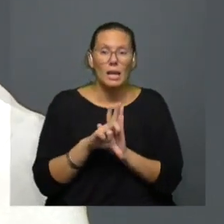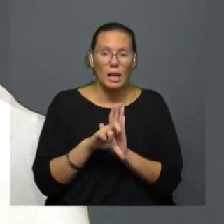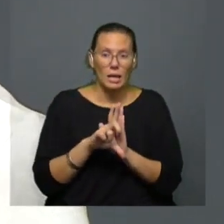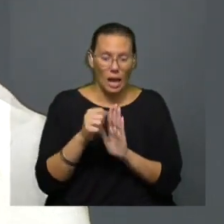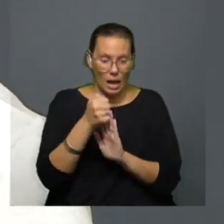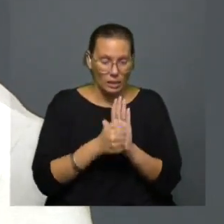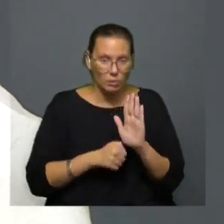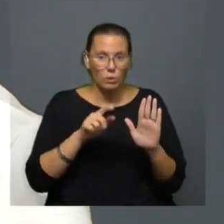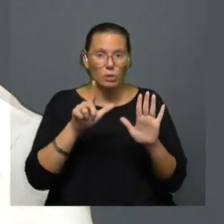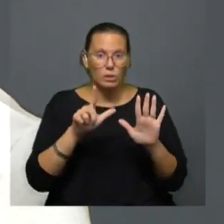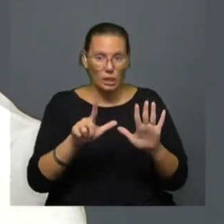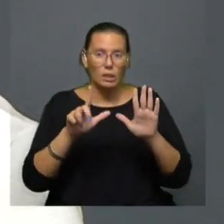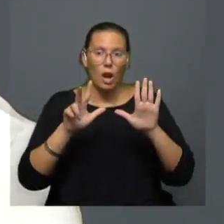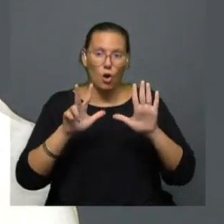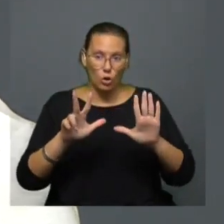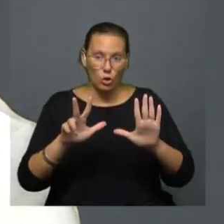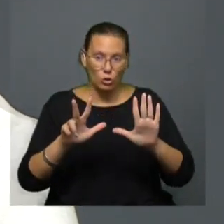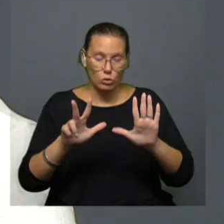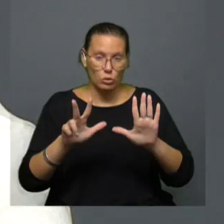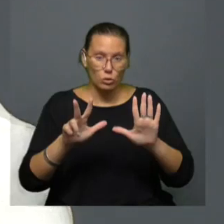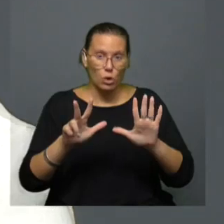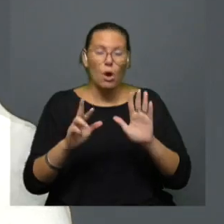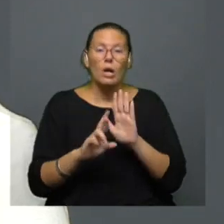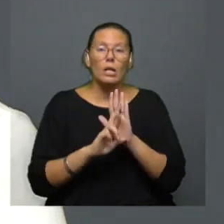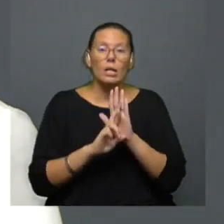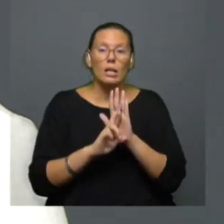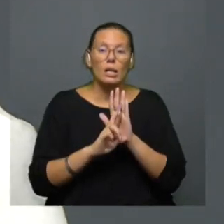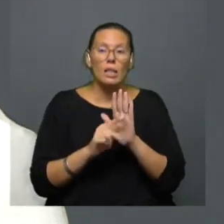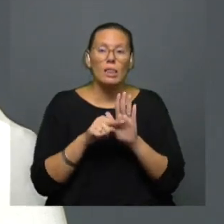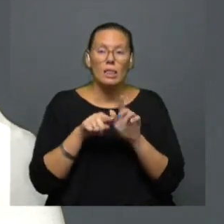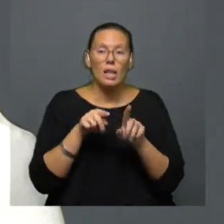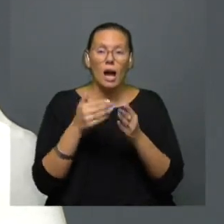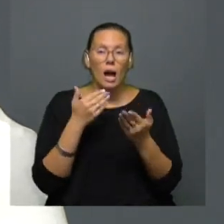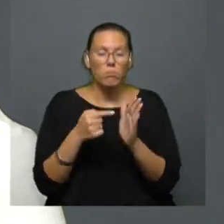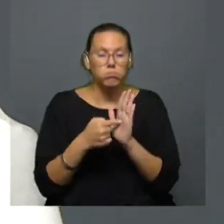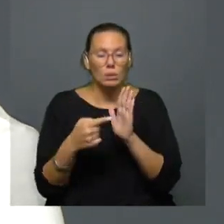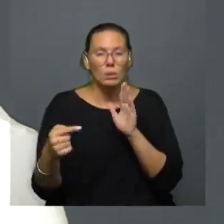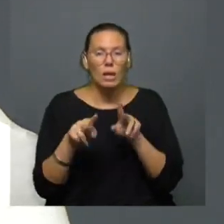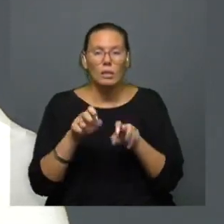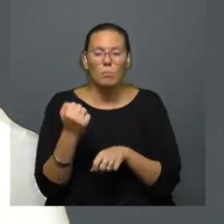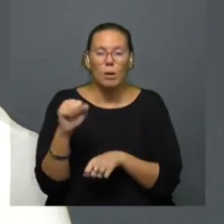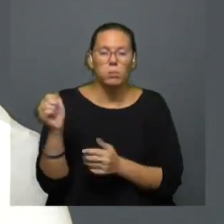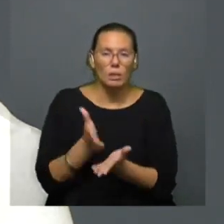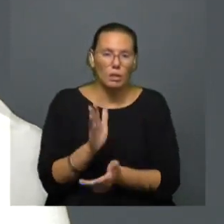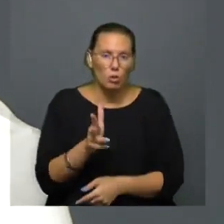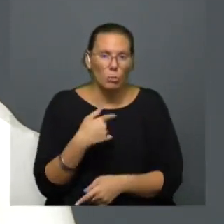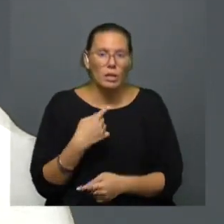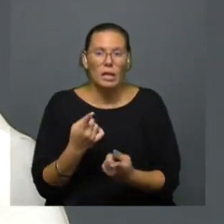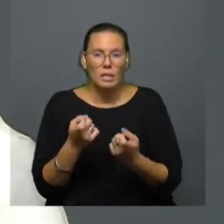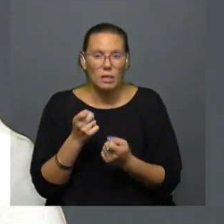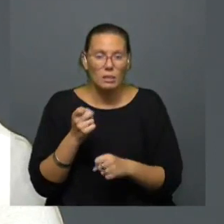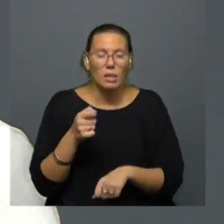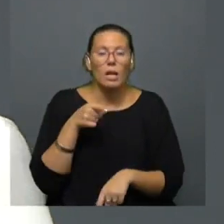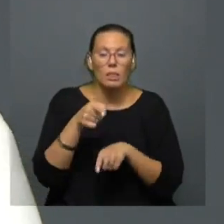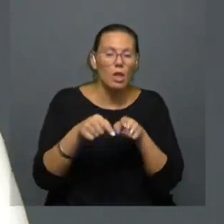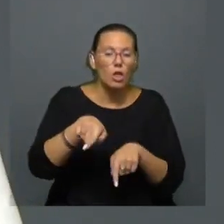artículos 7 y 8 una referencia directa al tema de la violación de los derechos humanos y a la necesidad de su señalamiento y la responsabilidad del